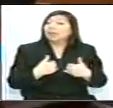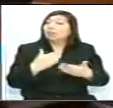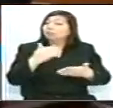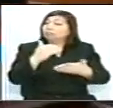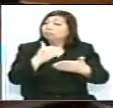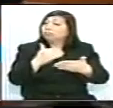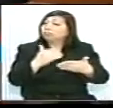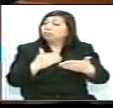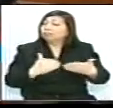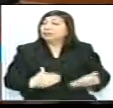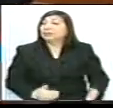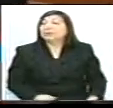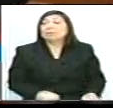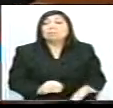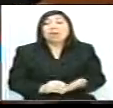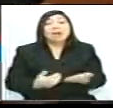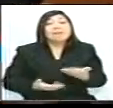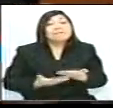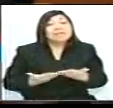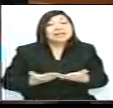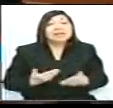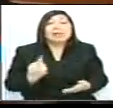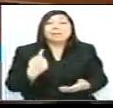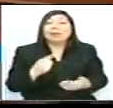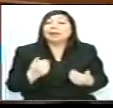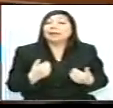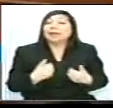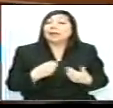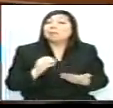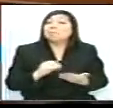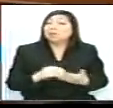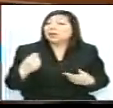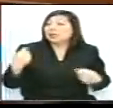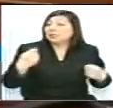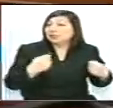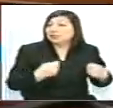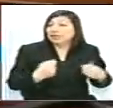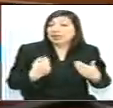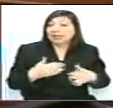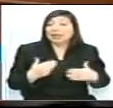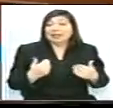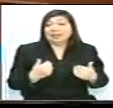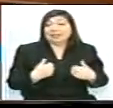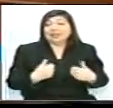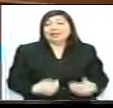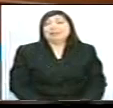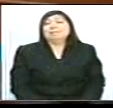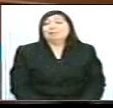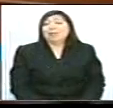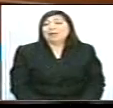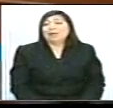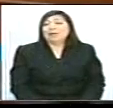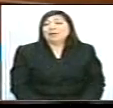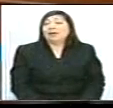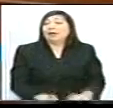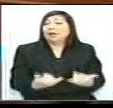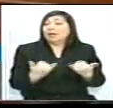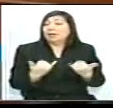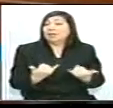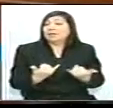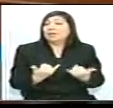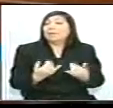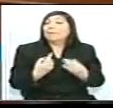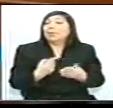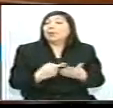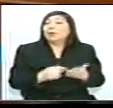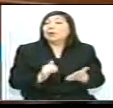régimen de más fácil aplicación para tener más inversión minera de la que ya tenemos. Y esto es fundamental